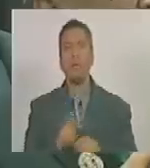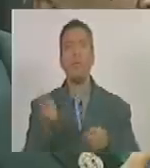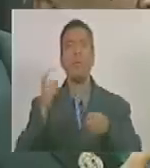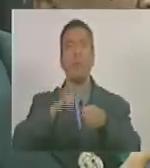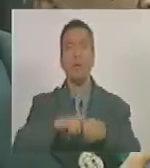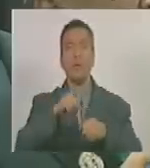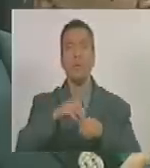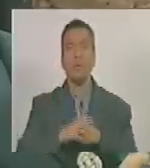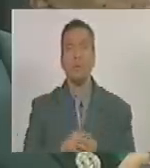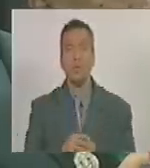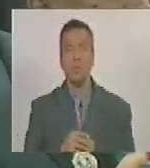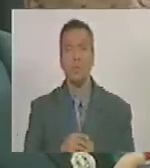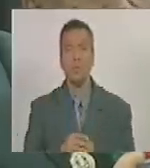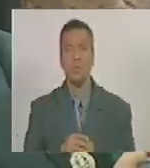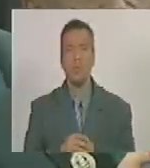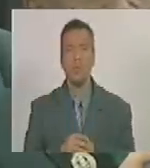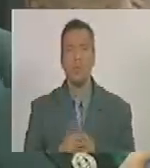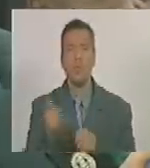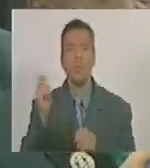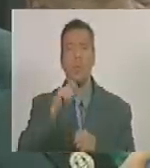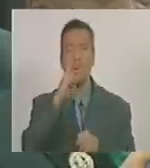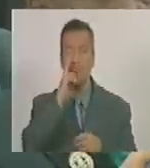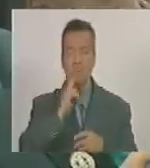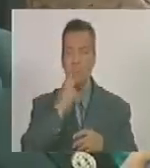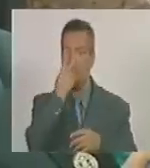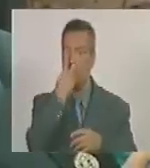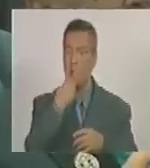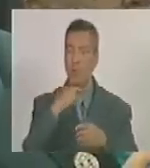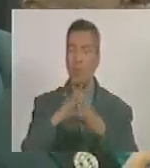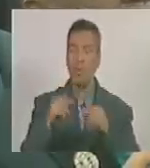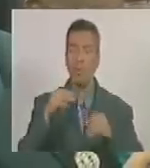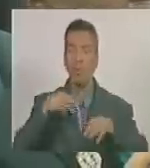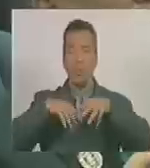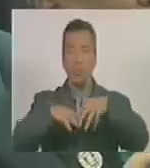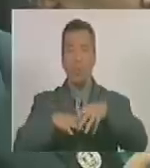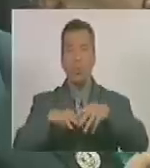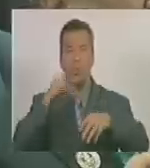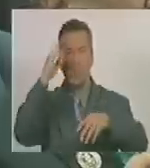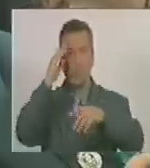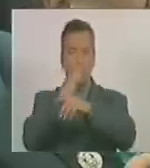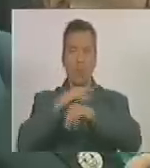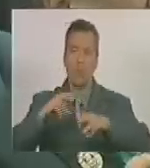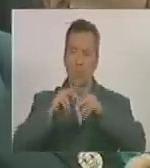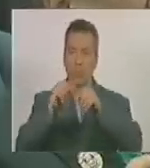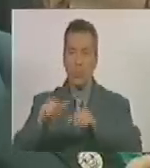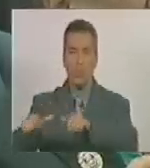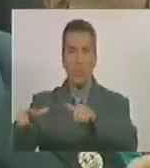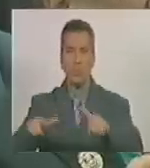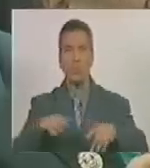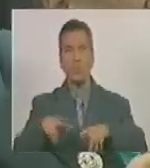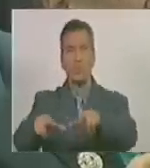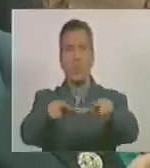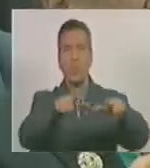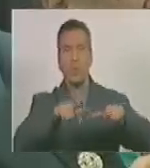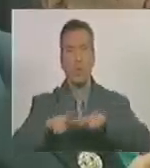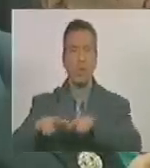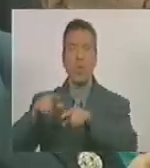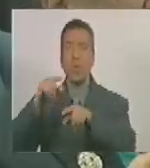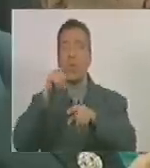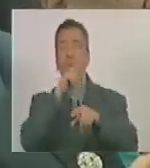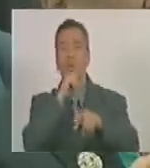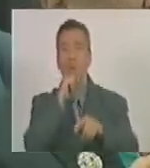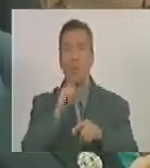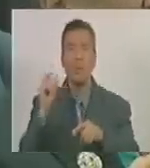incorporó a los más pobres en su ejército. Artigas, que dio tierra a los zambos, a las viudas, a